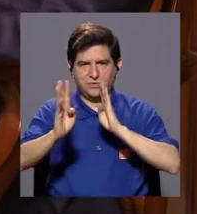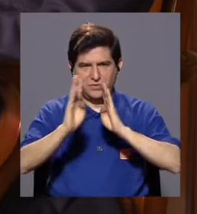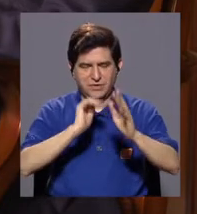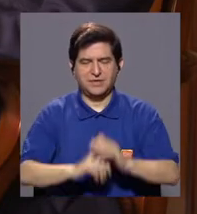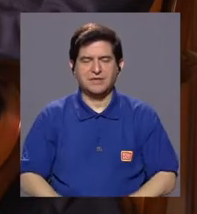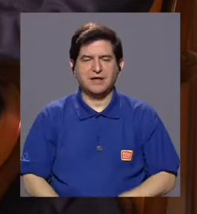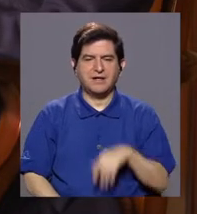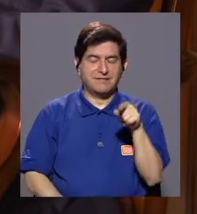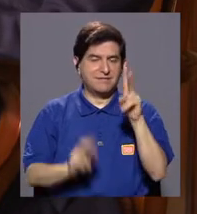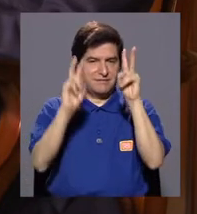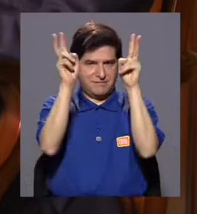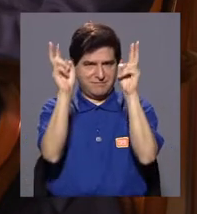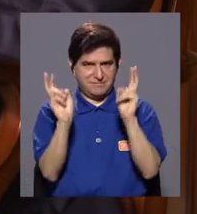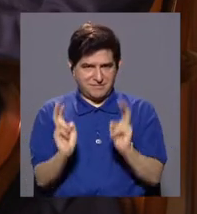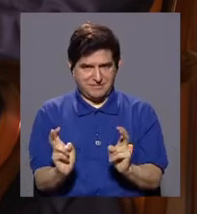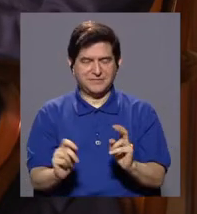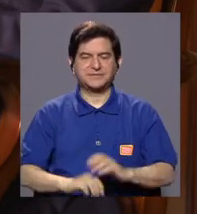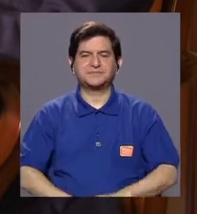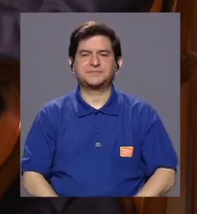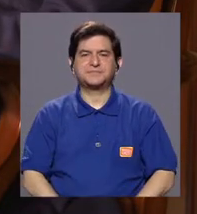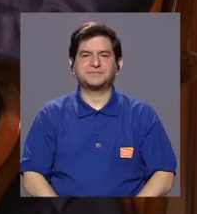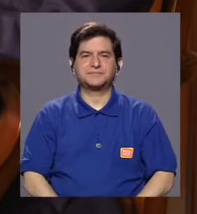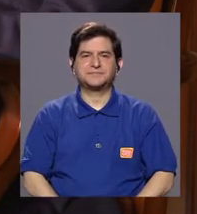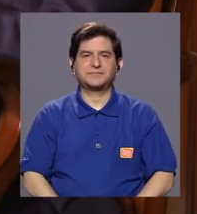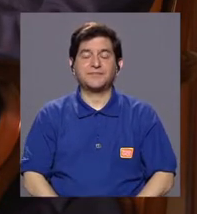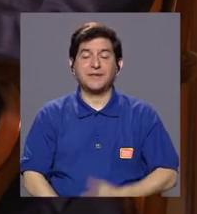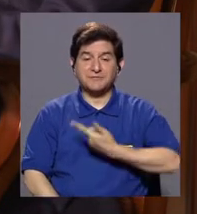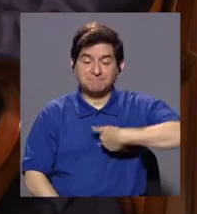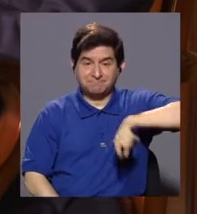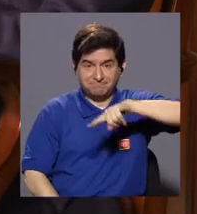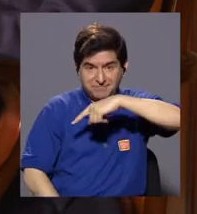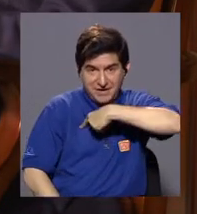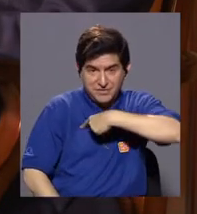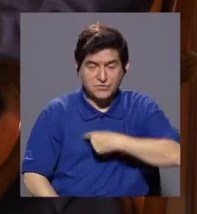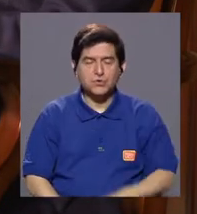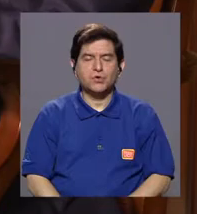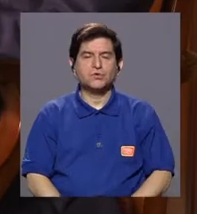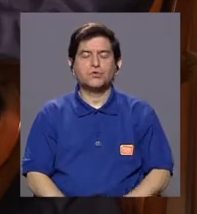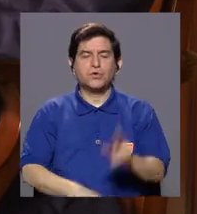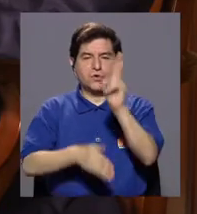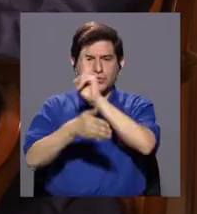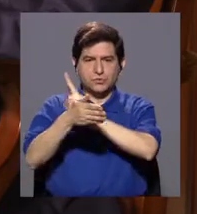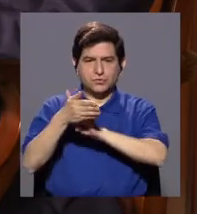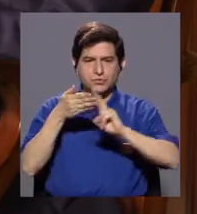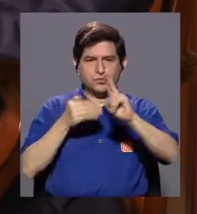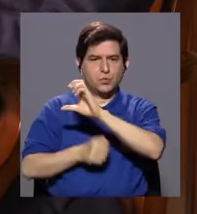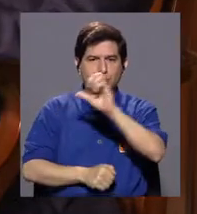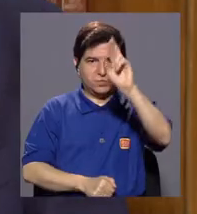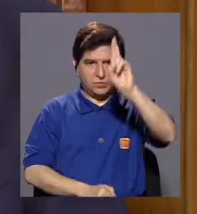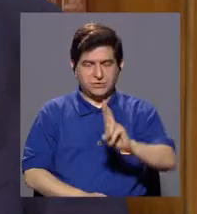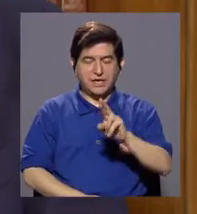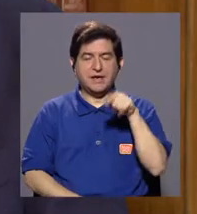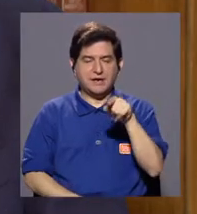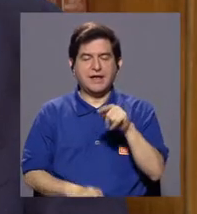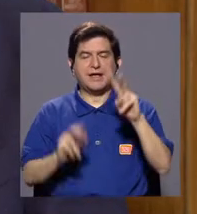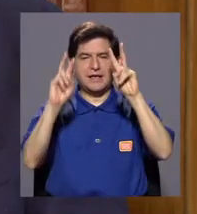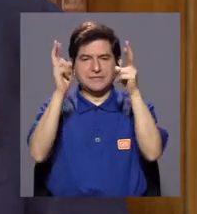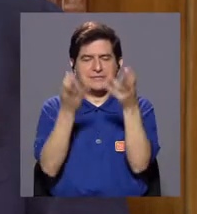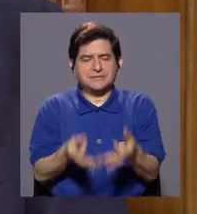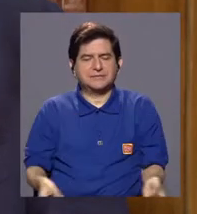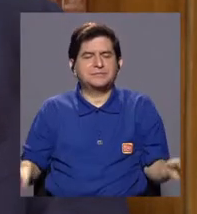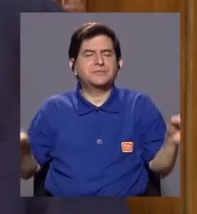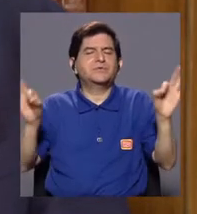conversar sobre estos temas que para nosotros, la Universidad de Costa Rica, son de